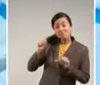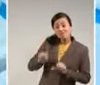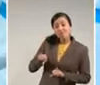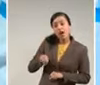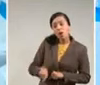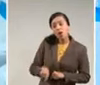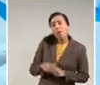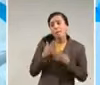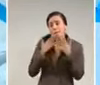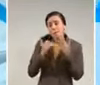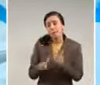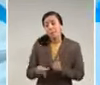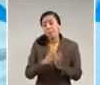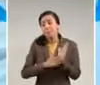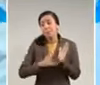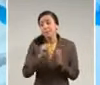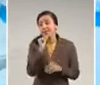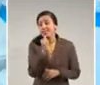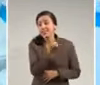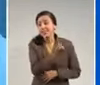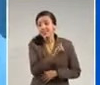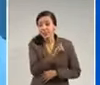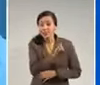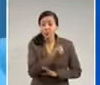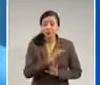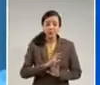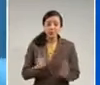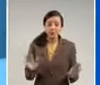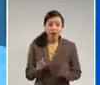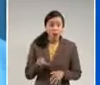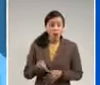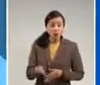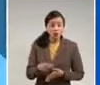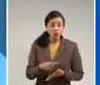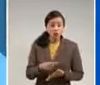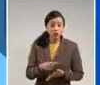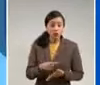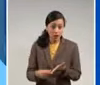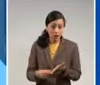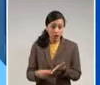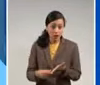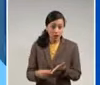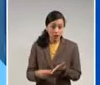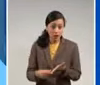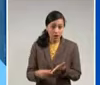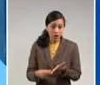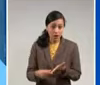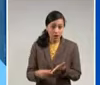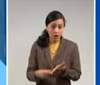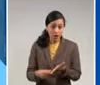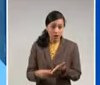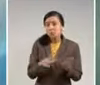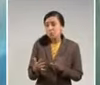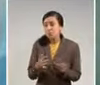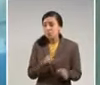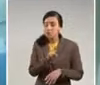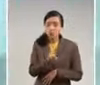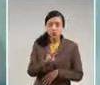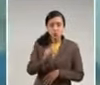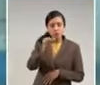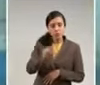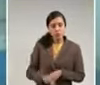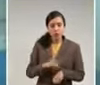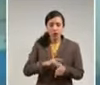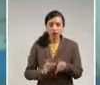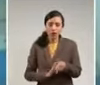de diciembre, ya está en la última semana, tenemos un promedio de 12 casos por